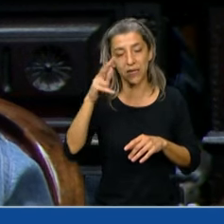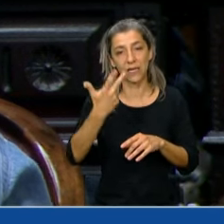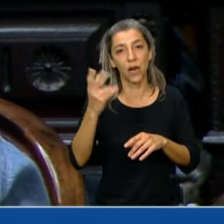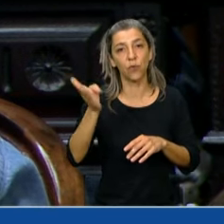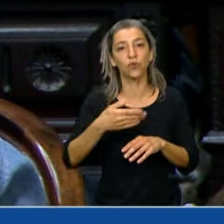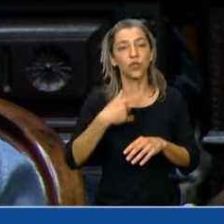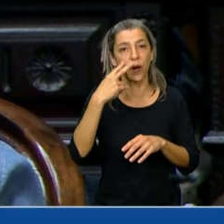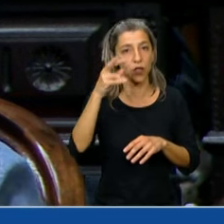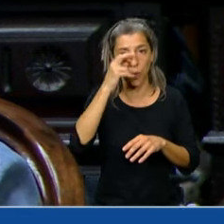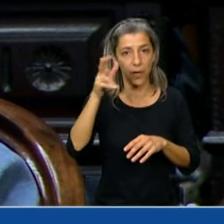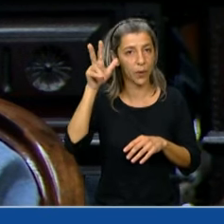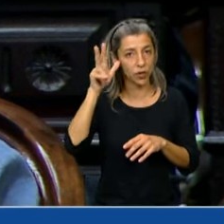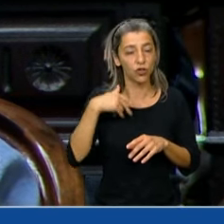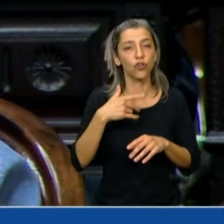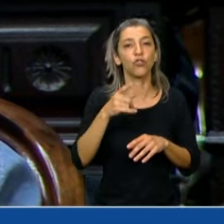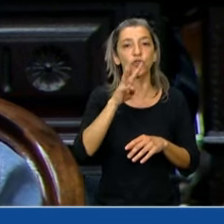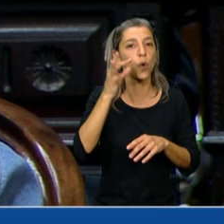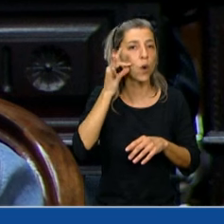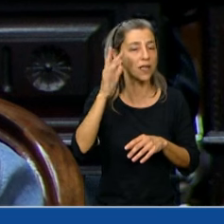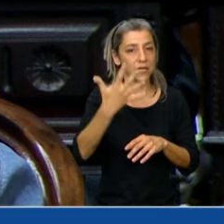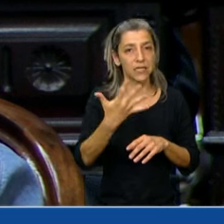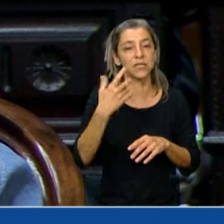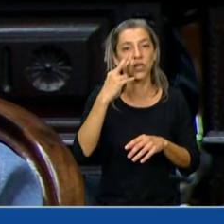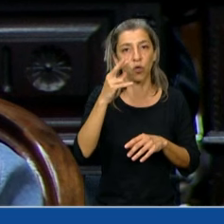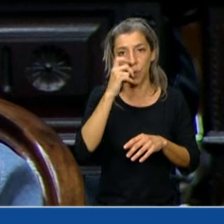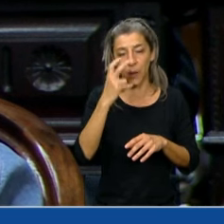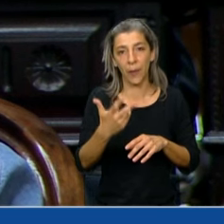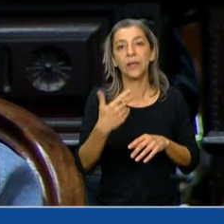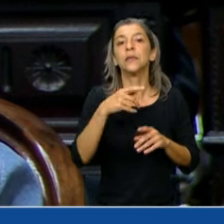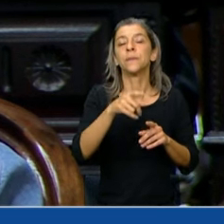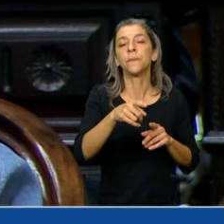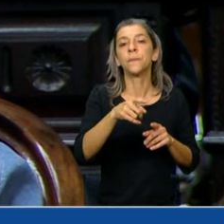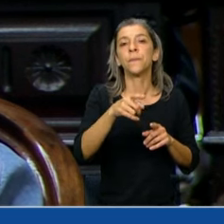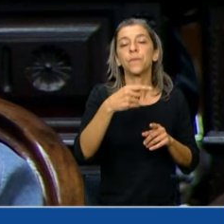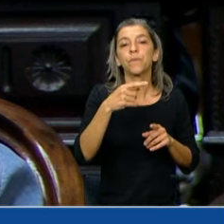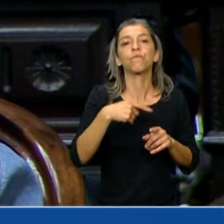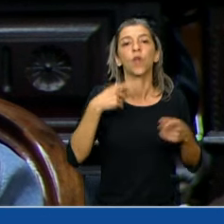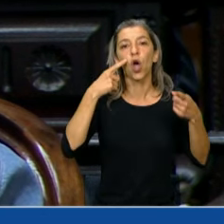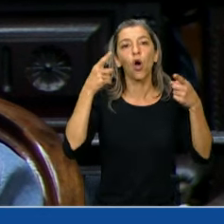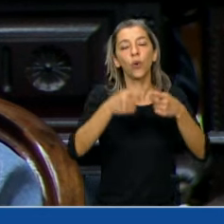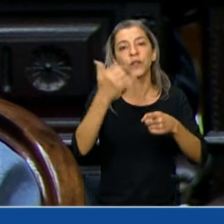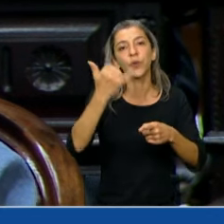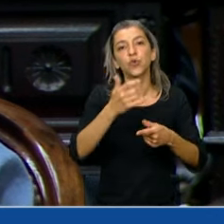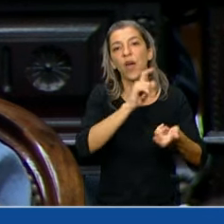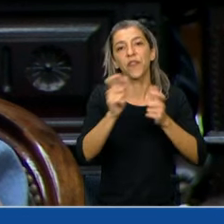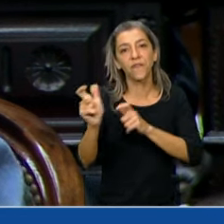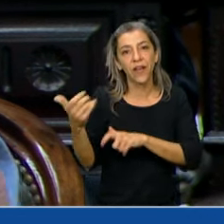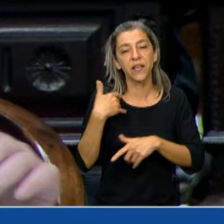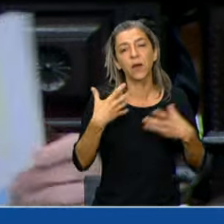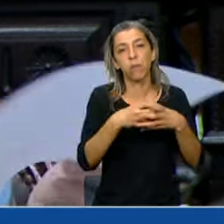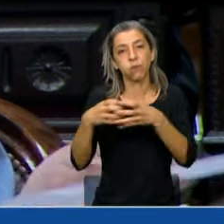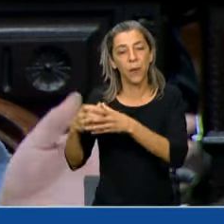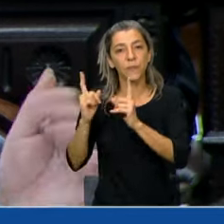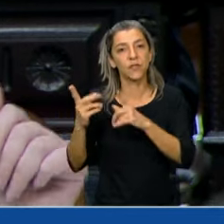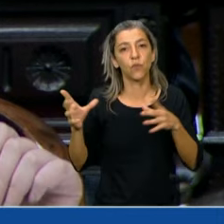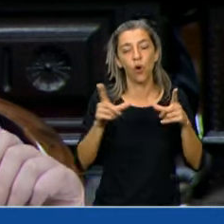45,5 en 2023 la autoridad de aplicación podrá establecer objetivos diferenciados para las distintas categorías identificadas en el artículo